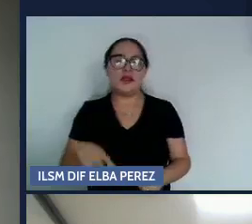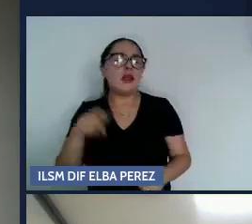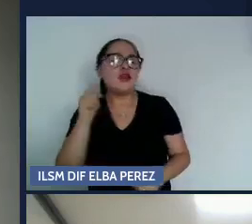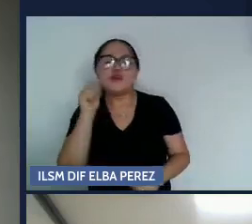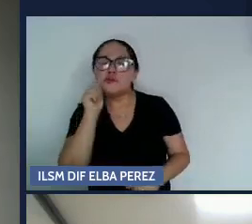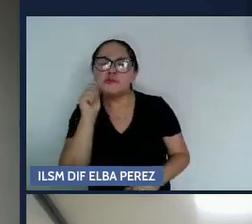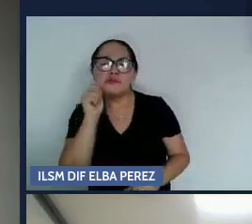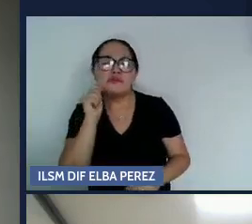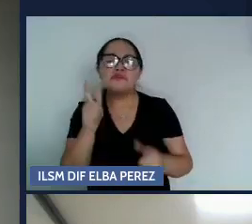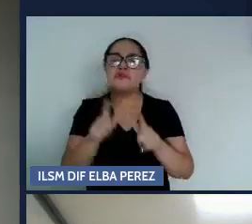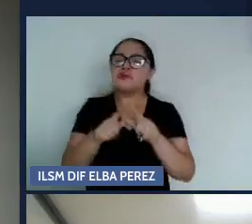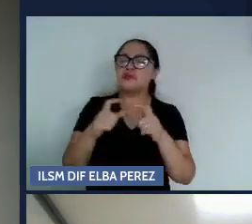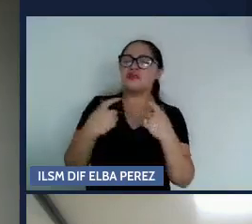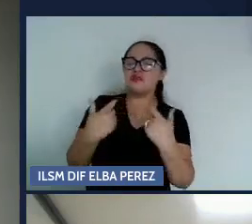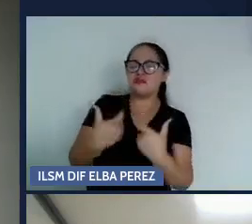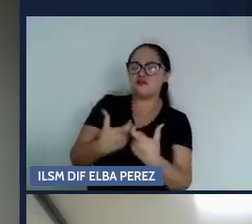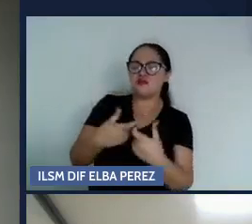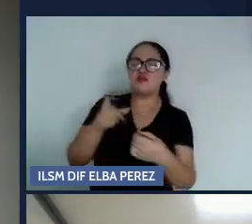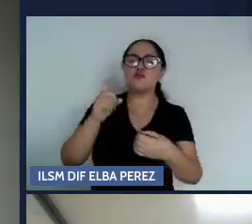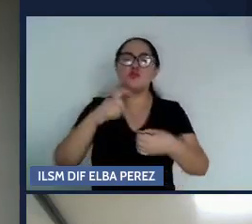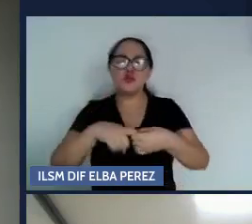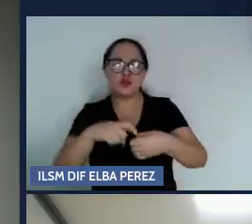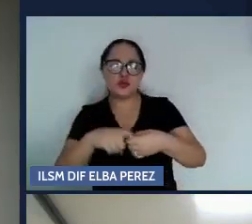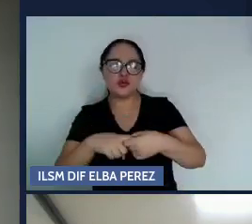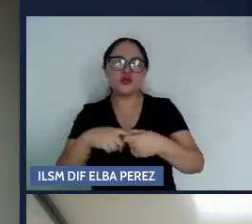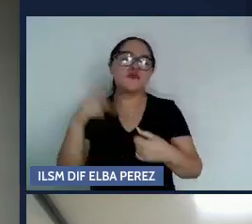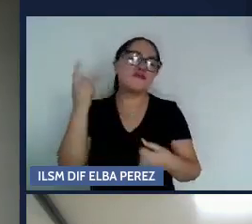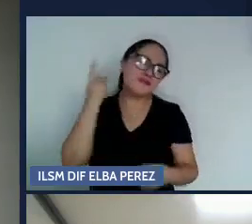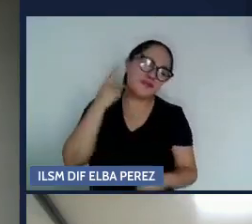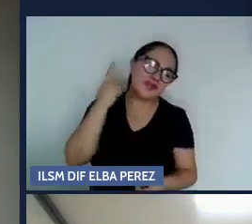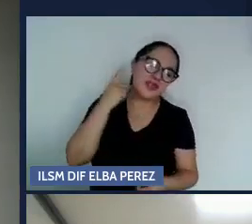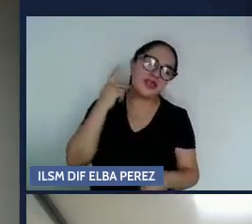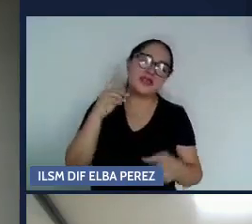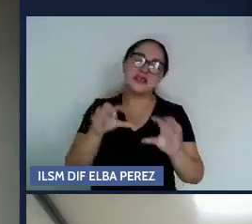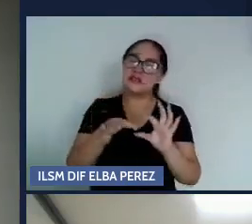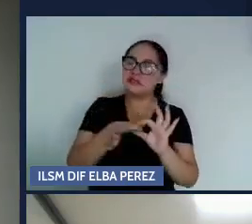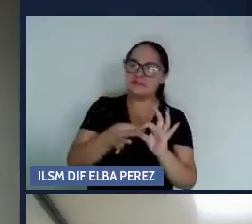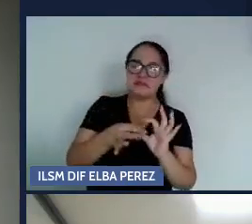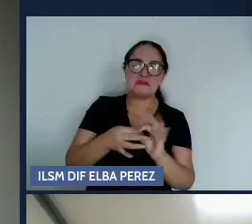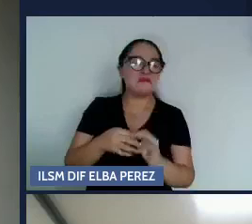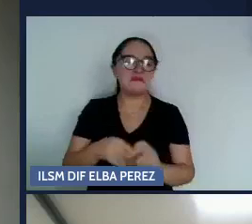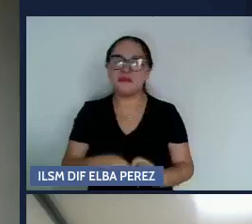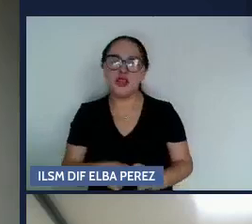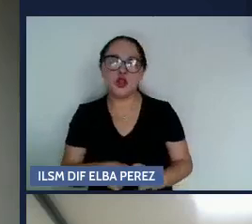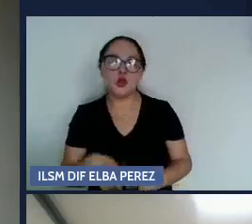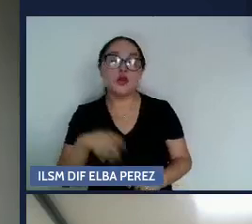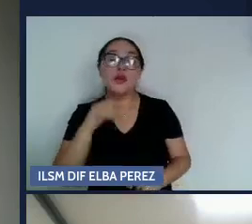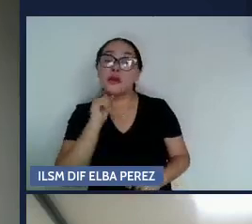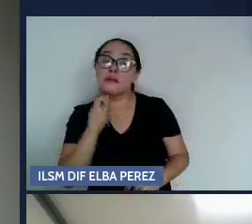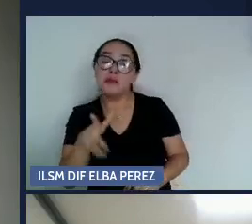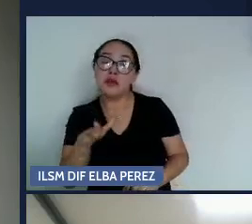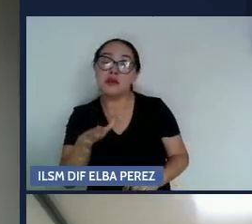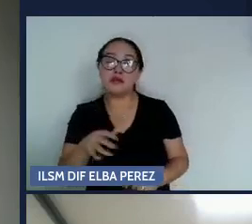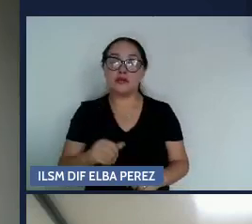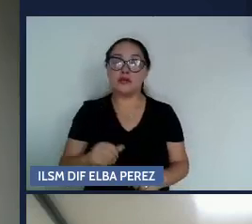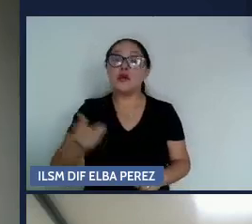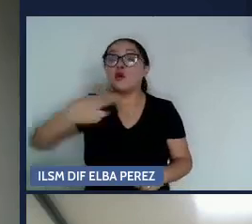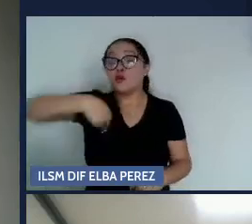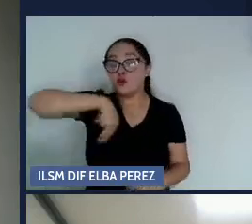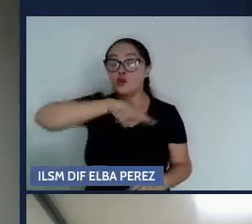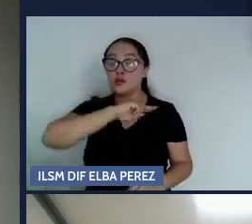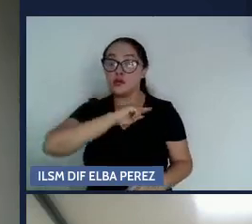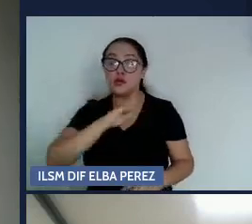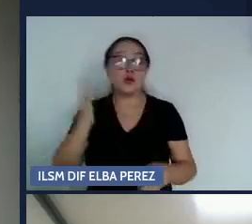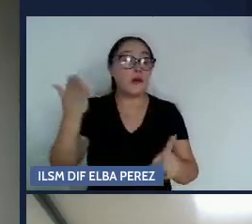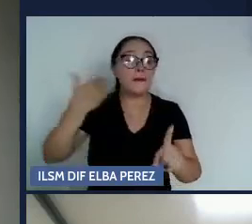colores, coaliciones, candidaturas. Lo que nosotros tenemos que responderle a nuestra ciudadanía es que se haga valer